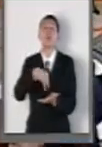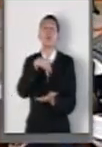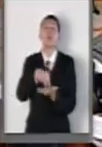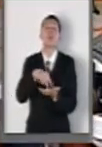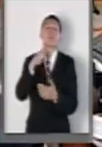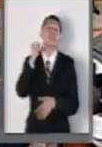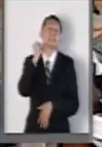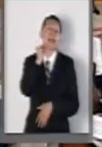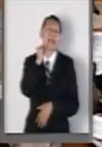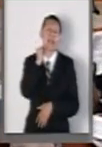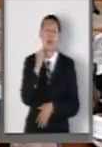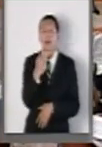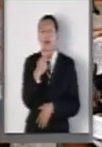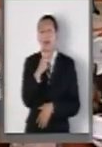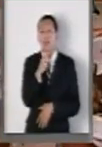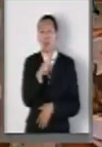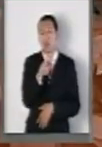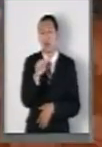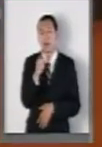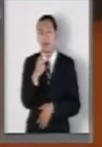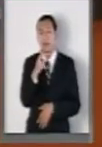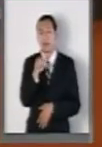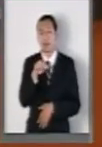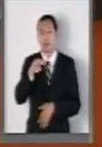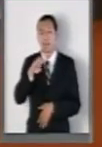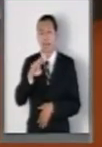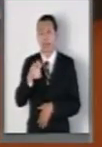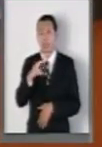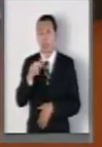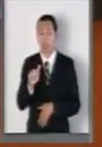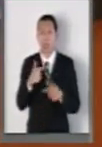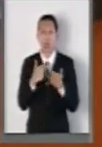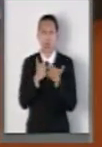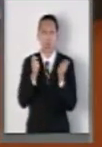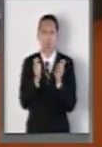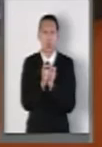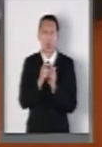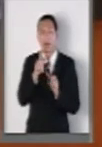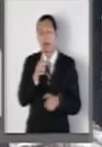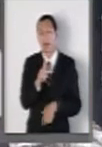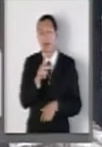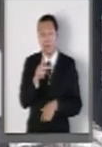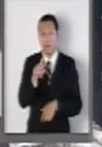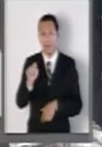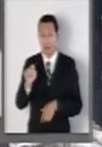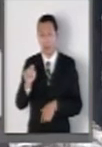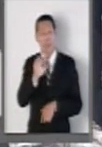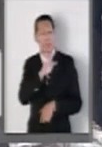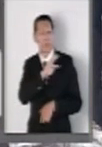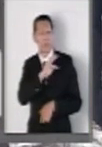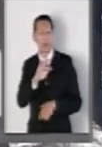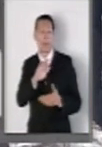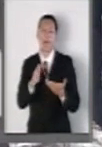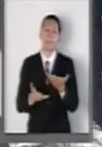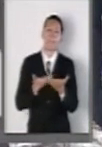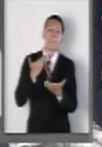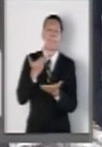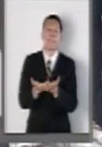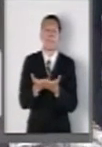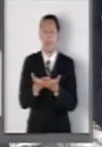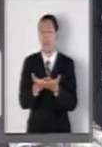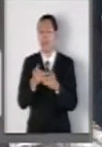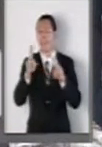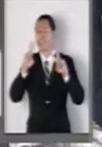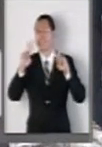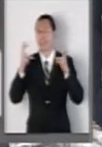Senador Héctor Adrián Menchaca Medrano, del Grupo Parlamentario del Partido del Trabajo, para presentar un proyecto con decreto